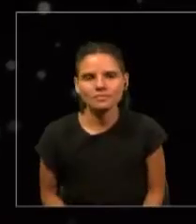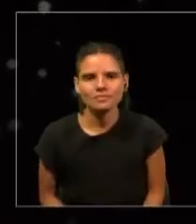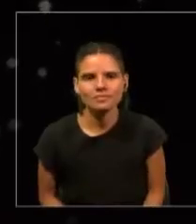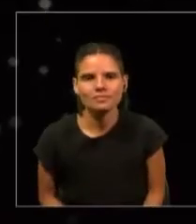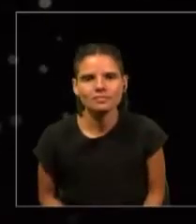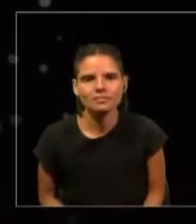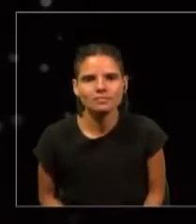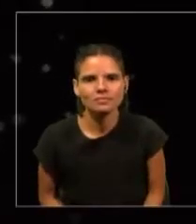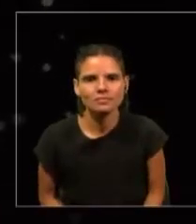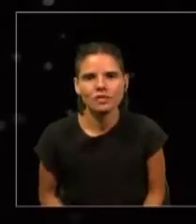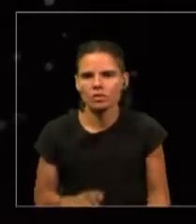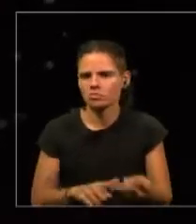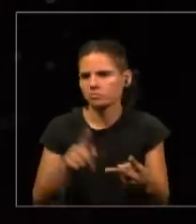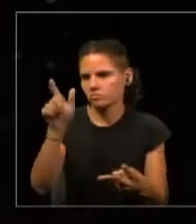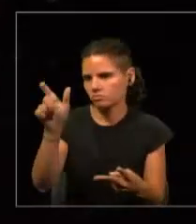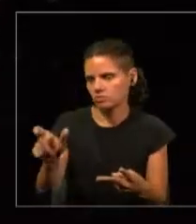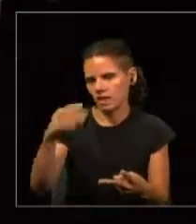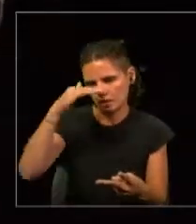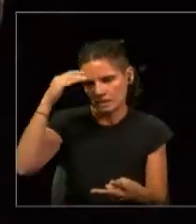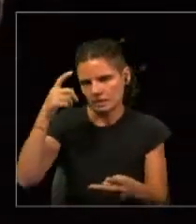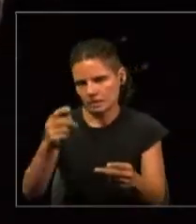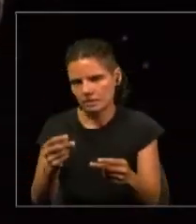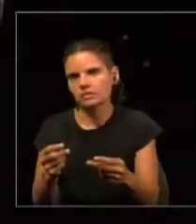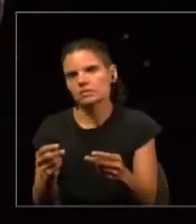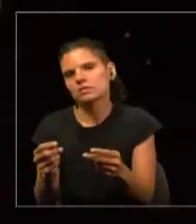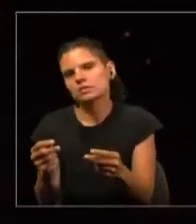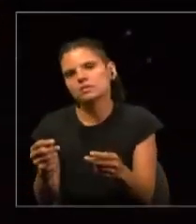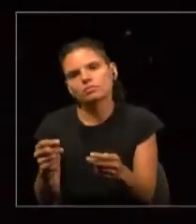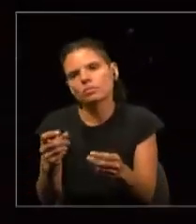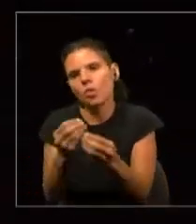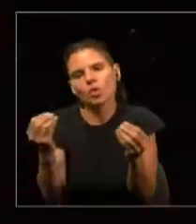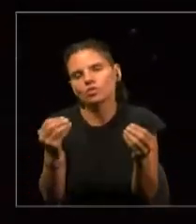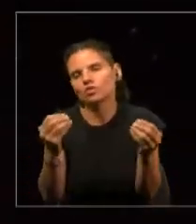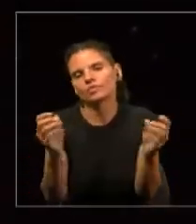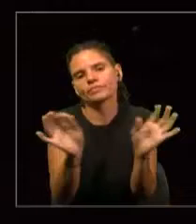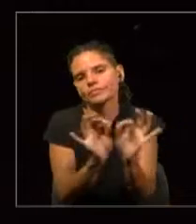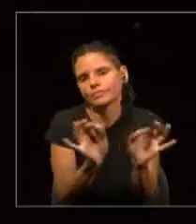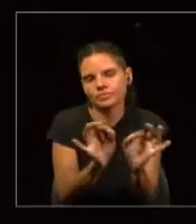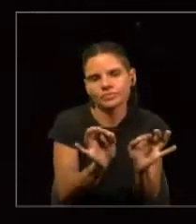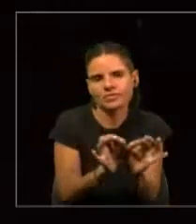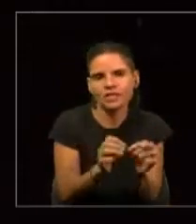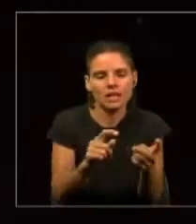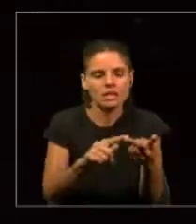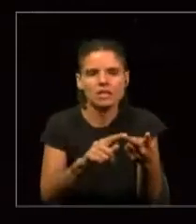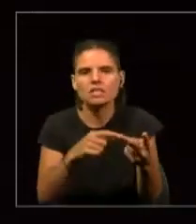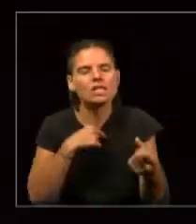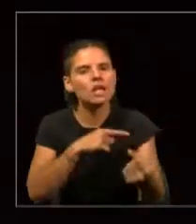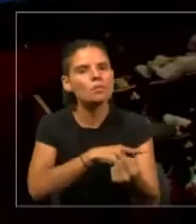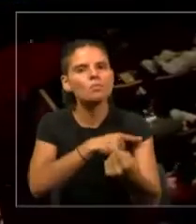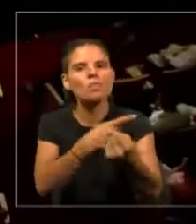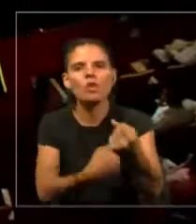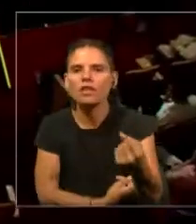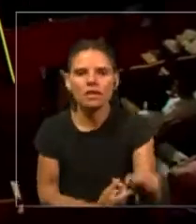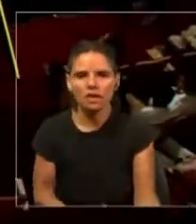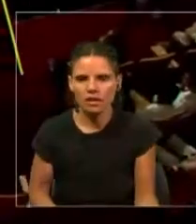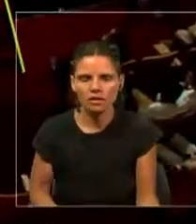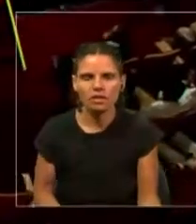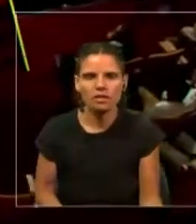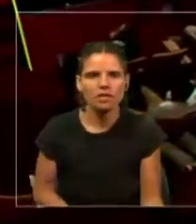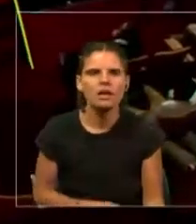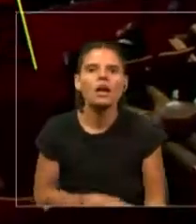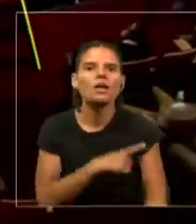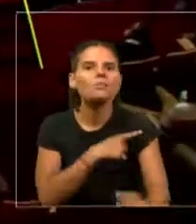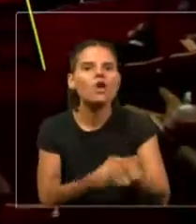Pasolini la ha descrito mucho, el poder del cual nos han desviado, el poder de